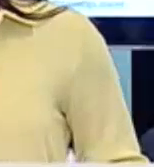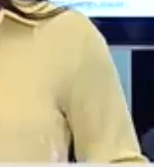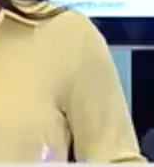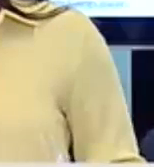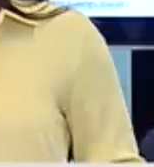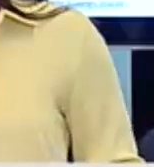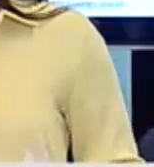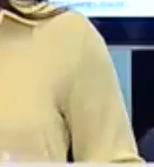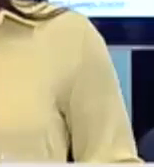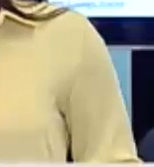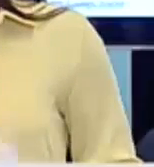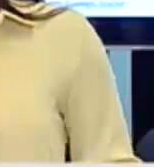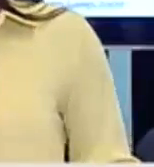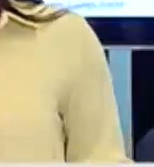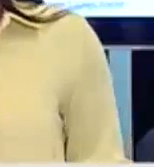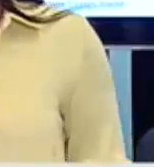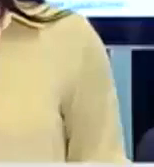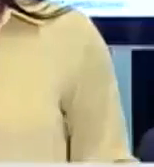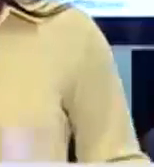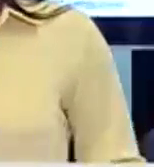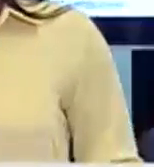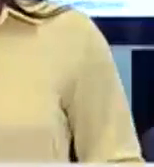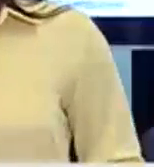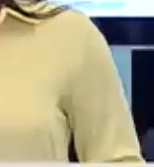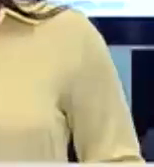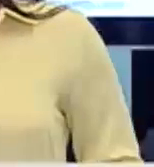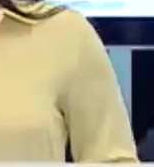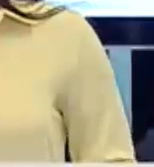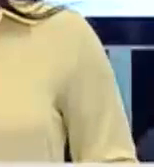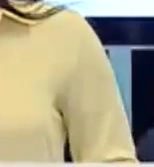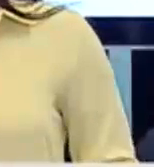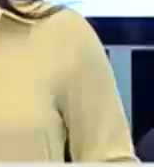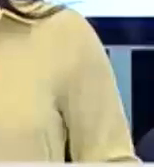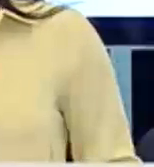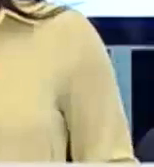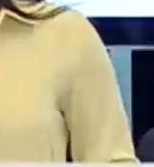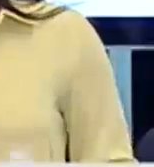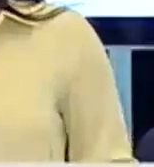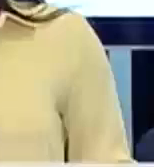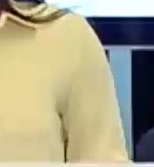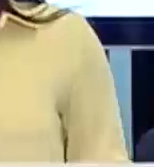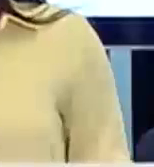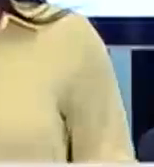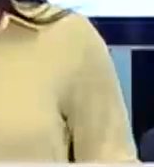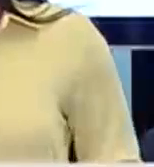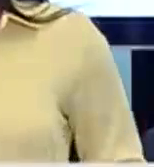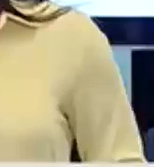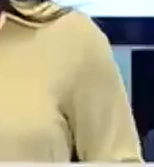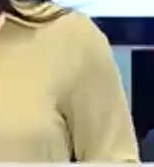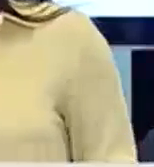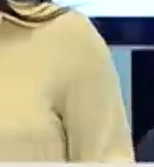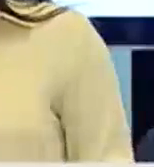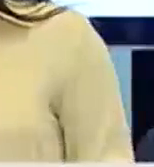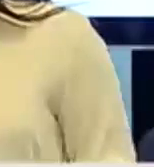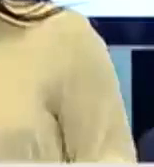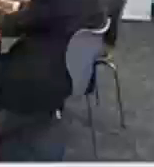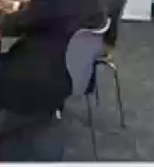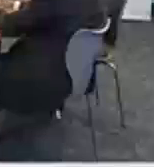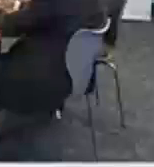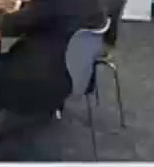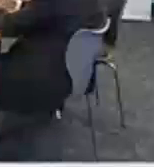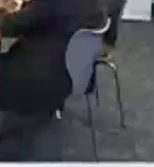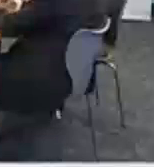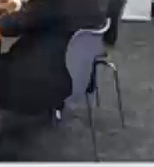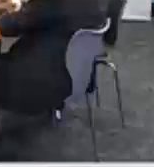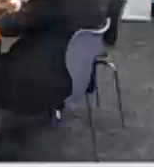este diálogo donde estarán participando tanto especialistas como senadores y senadoras de la República de diferentes grupos parlamentarios. Acompáñenos.